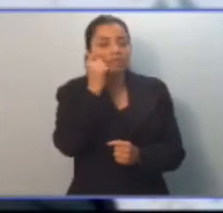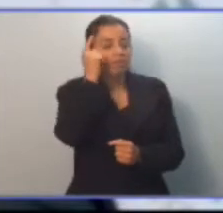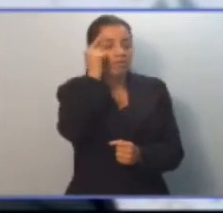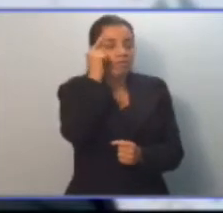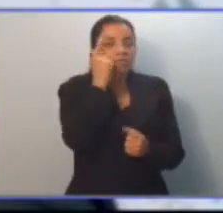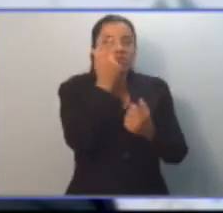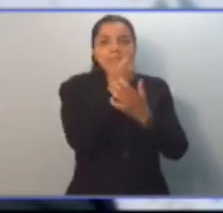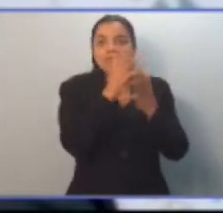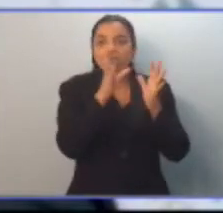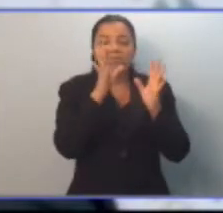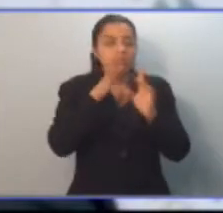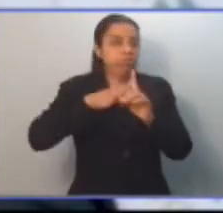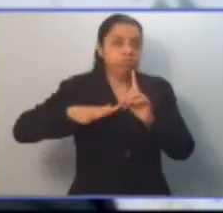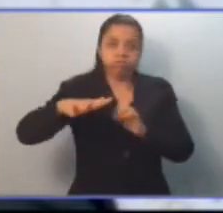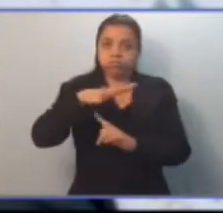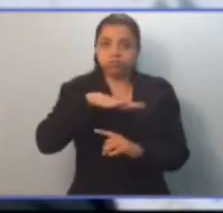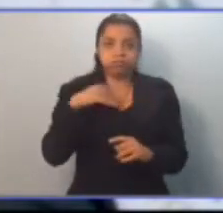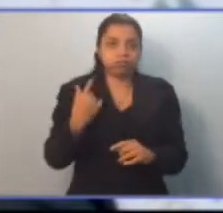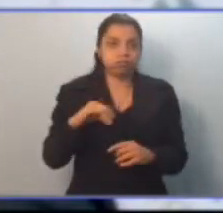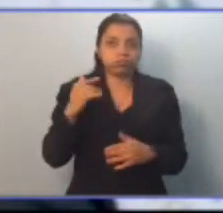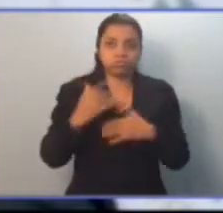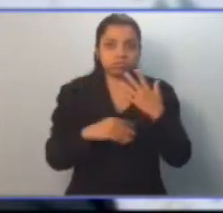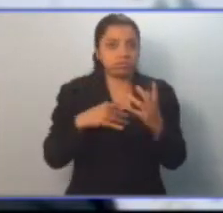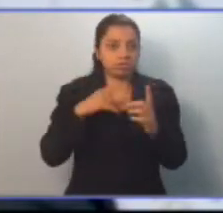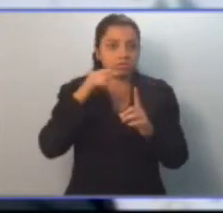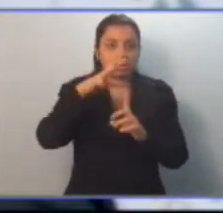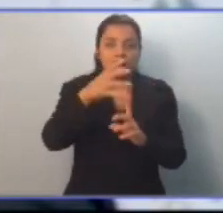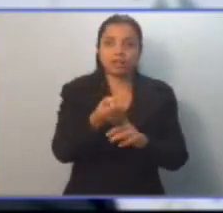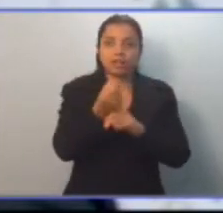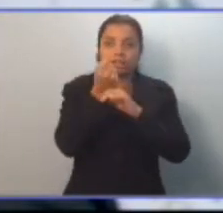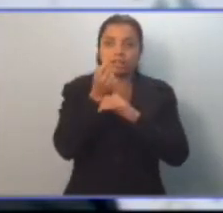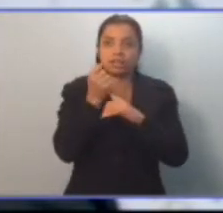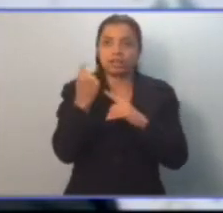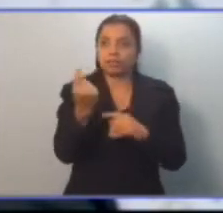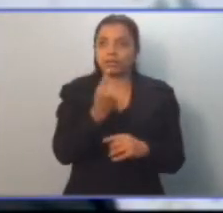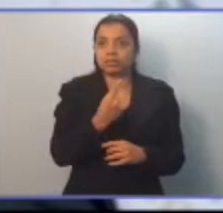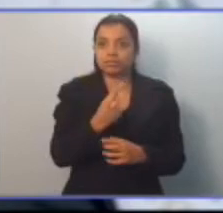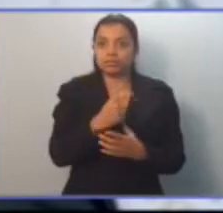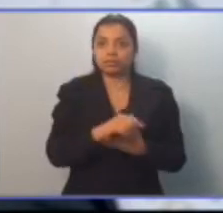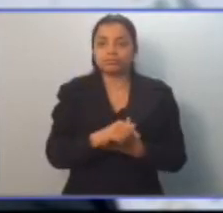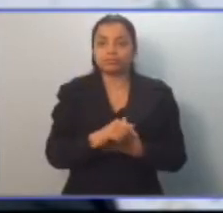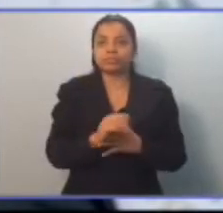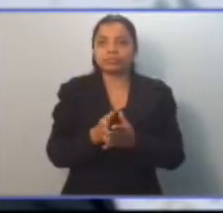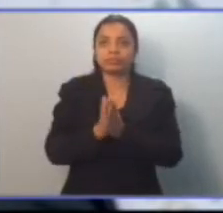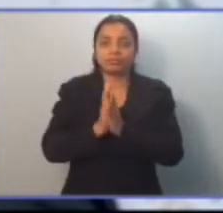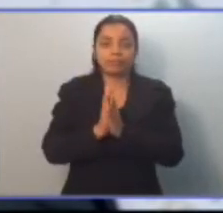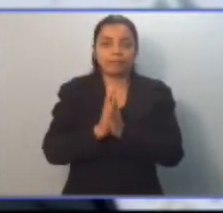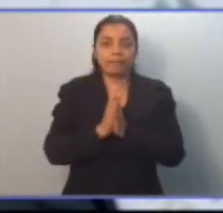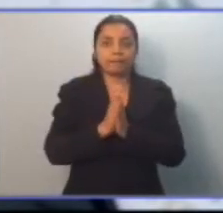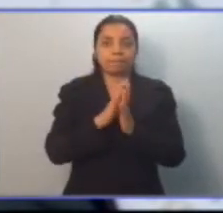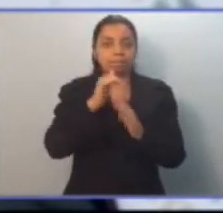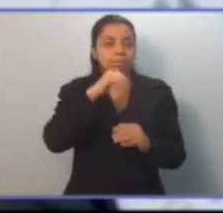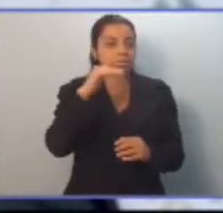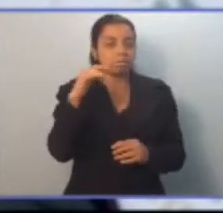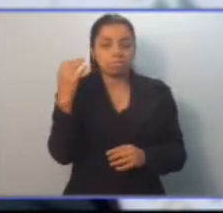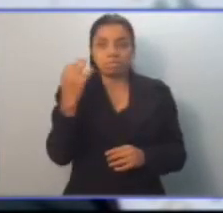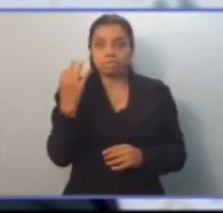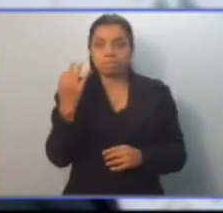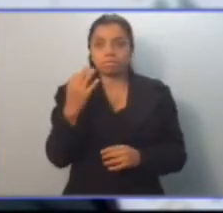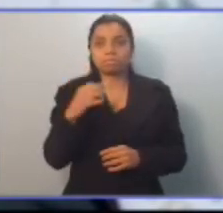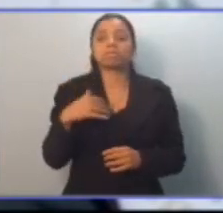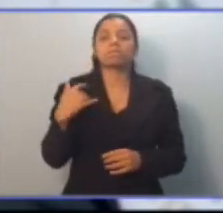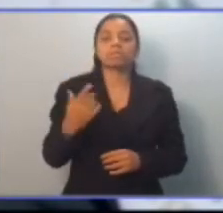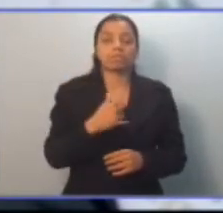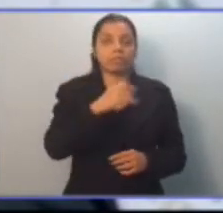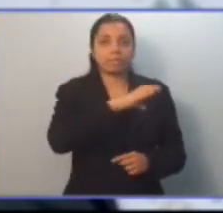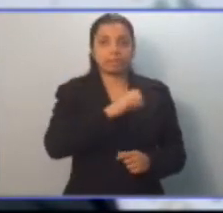cualquier situación que pudiera generarse de pretender rescatar a las personas que sean solicitadas de parte del país requirente, y nosotros como